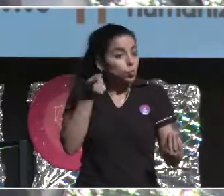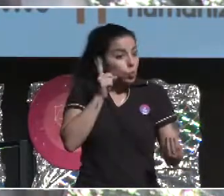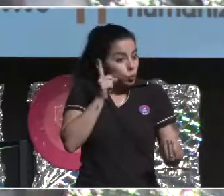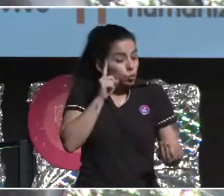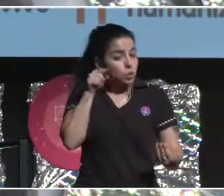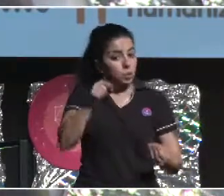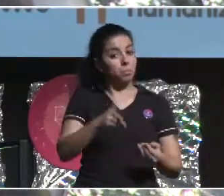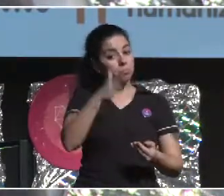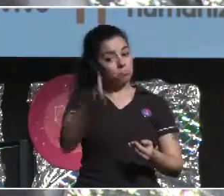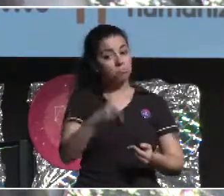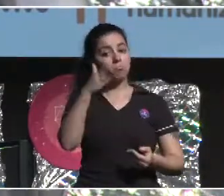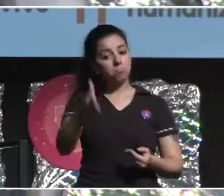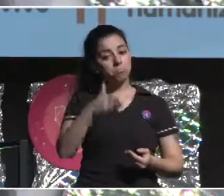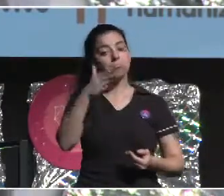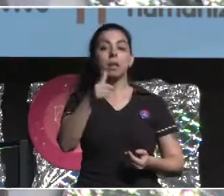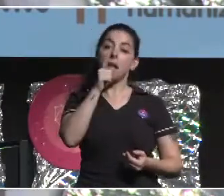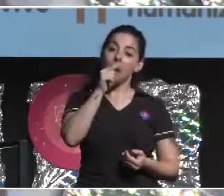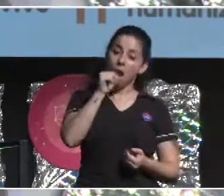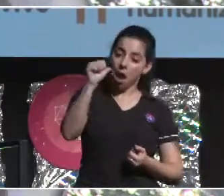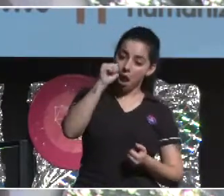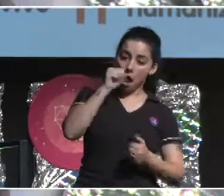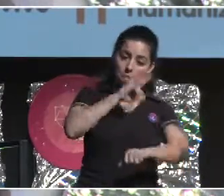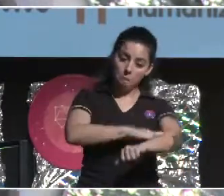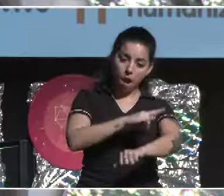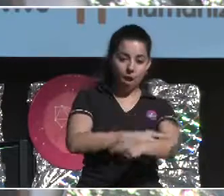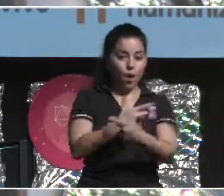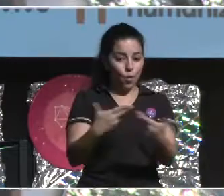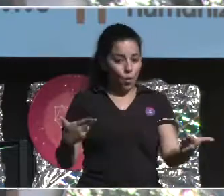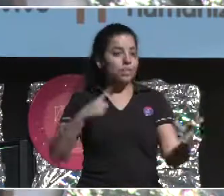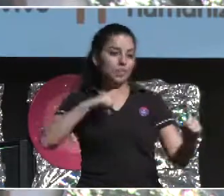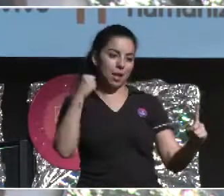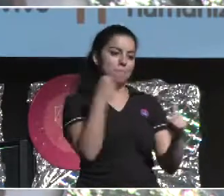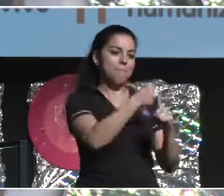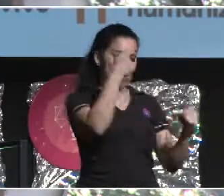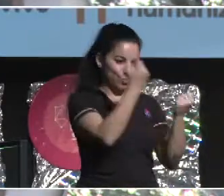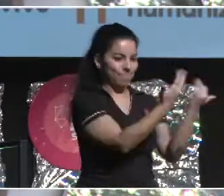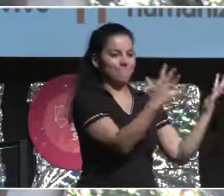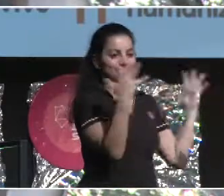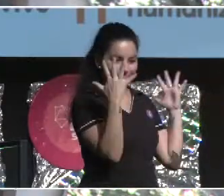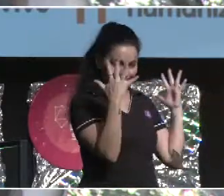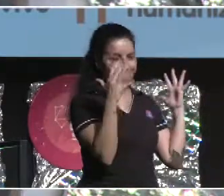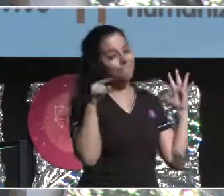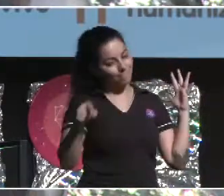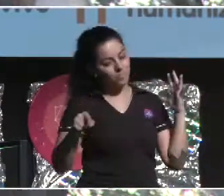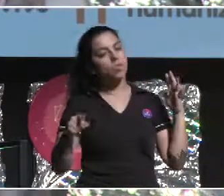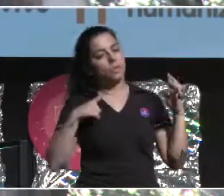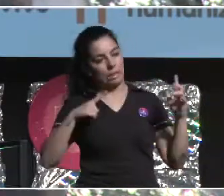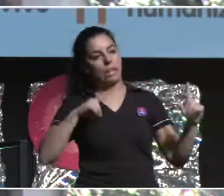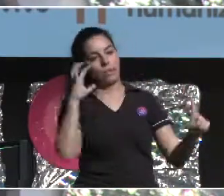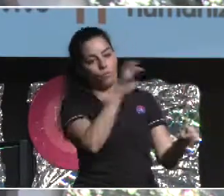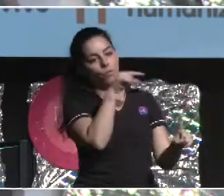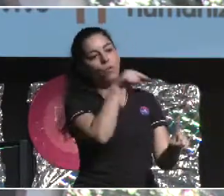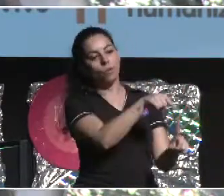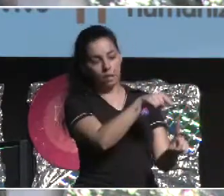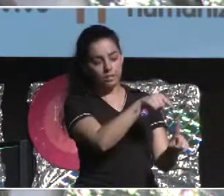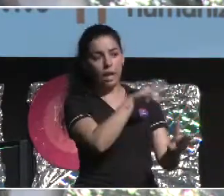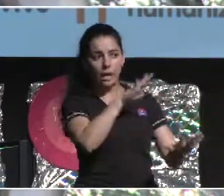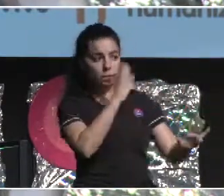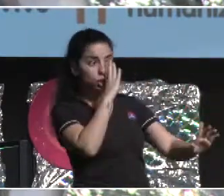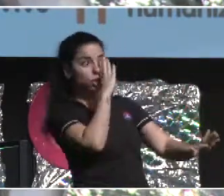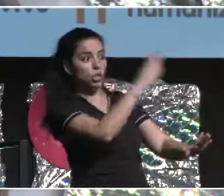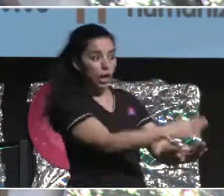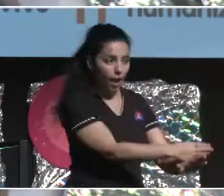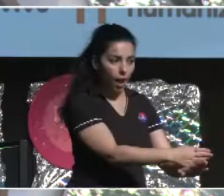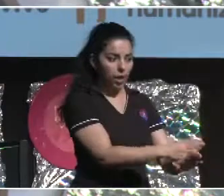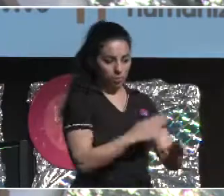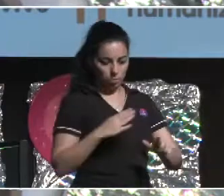días se está consumiendo agua, sí hay un impacto ambiental. Ese tema de reflejar lo mínimo y no lo directamente relacionado